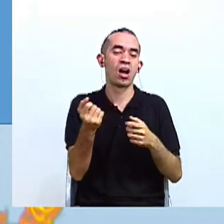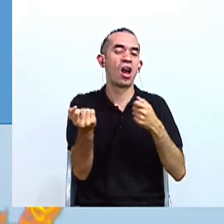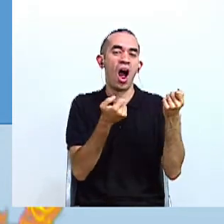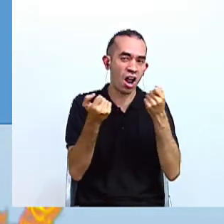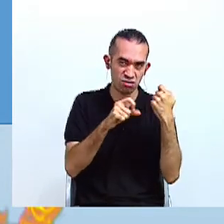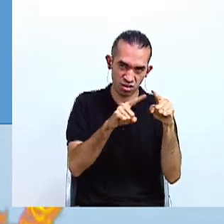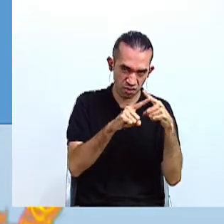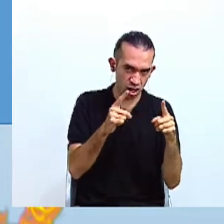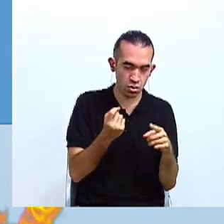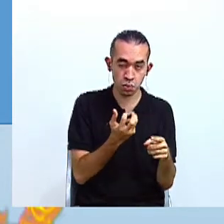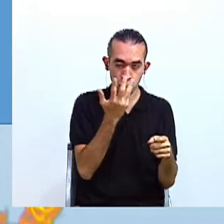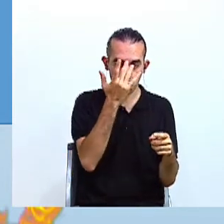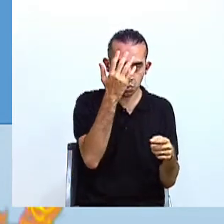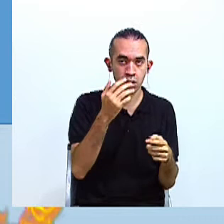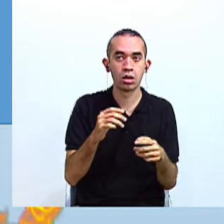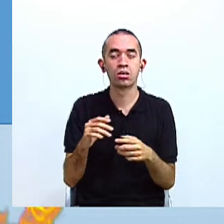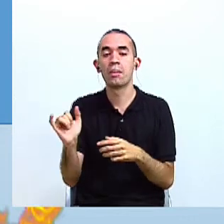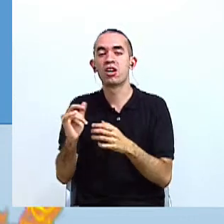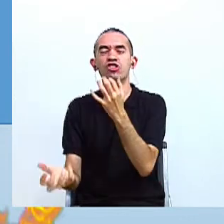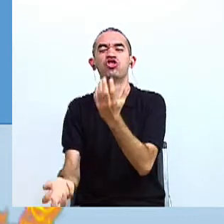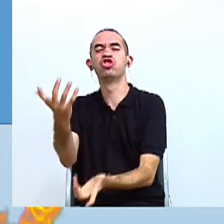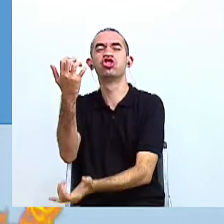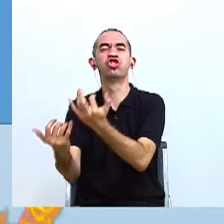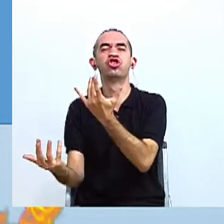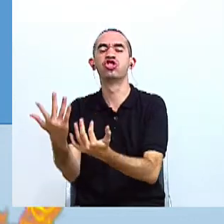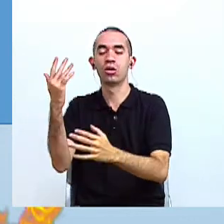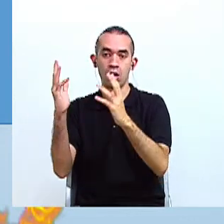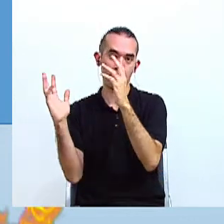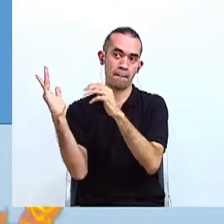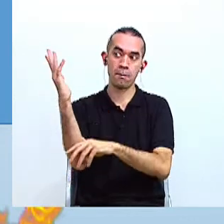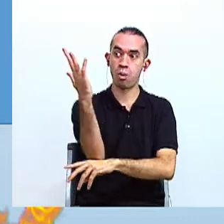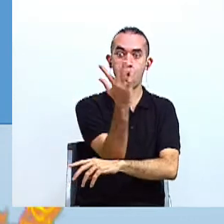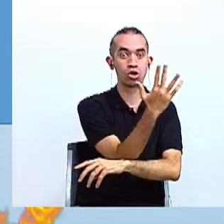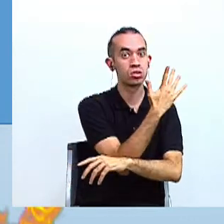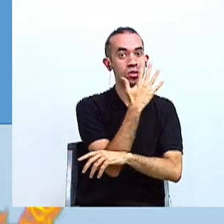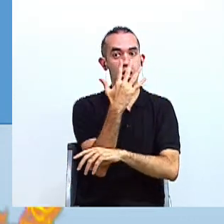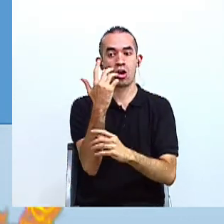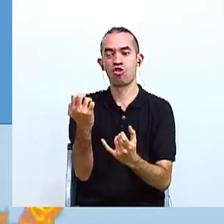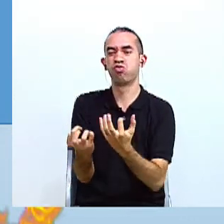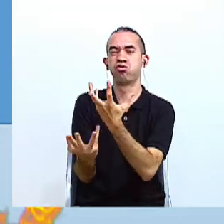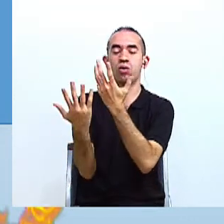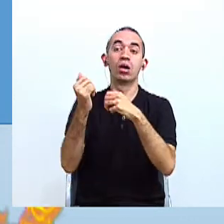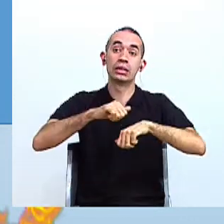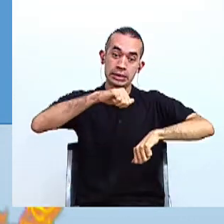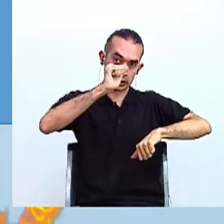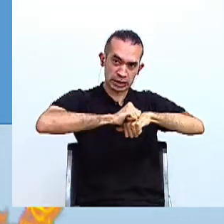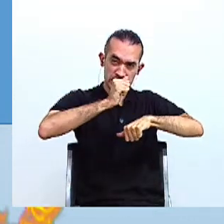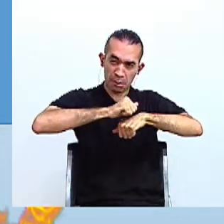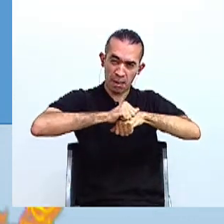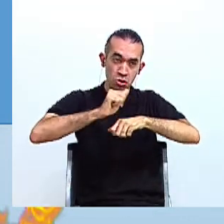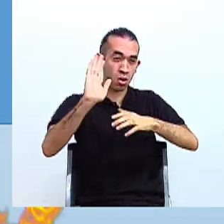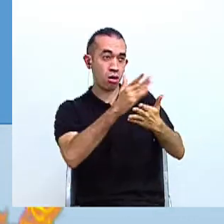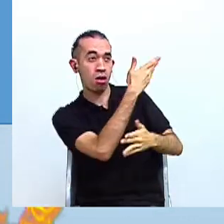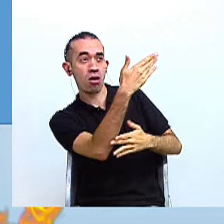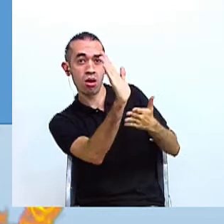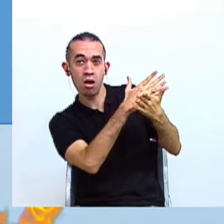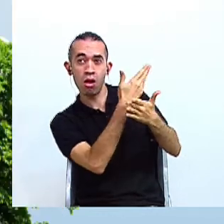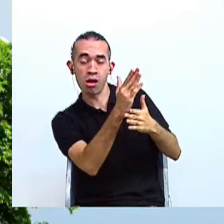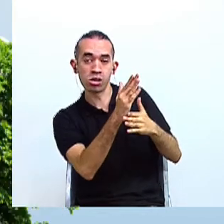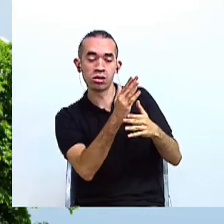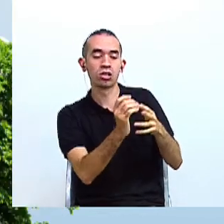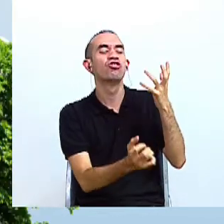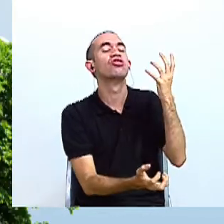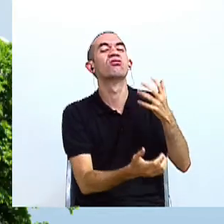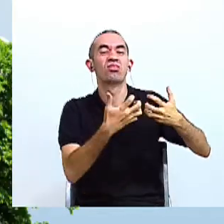transporte, de la quema, de los incendios forestales, de las fábricas de cemento, de una serie de elementos que